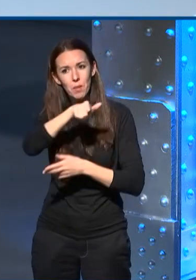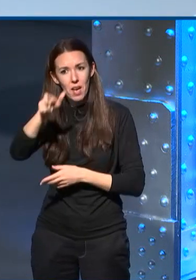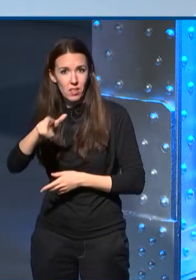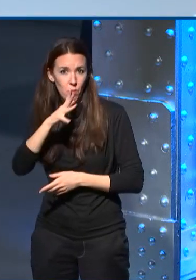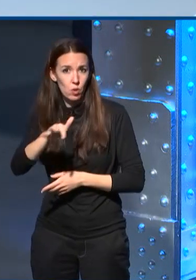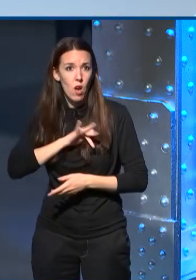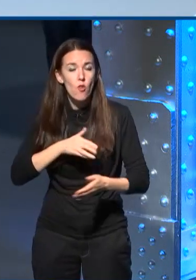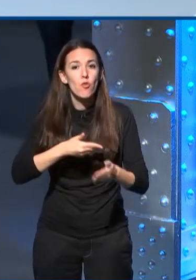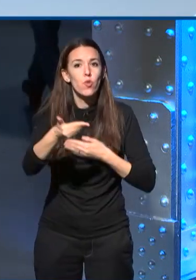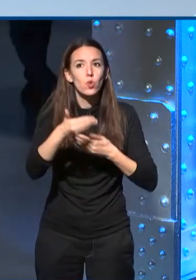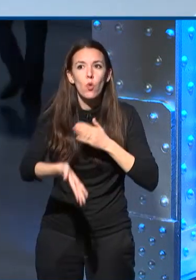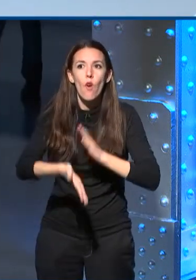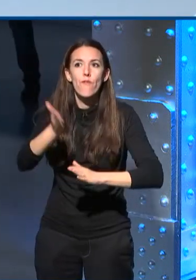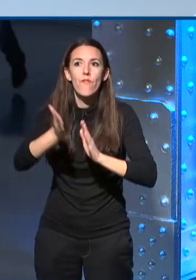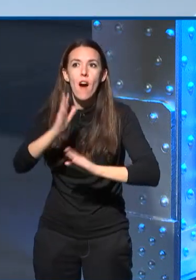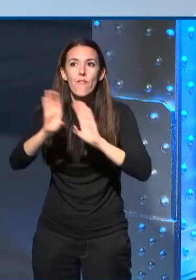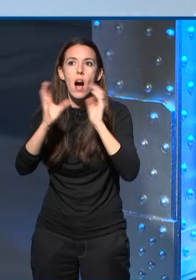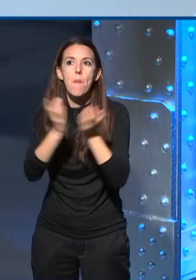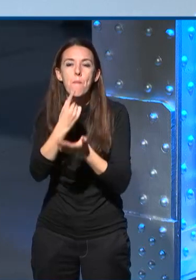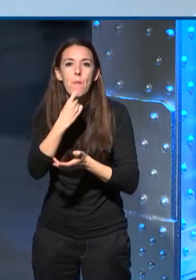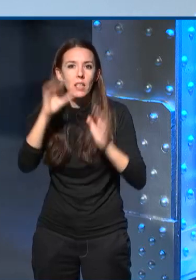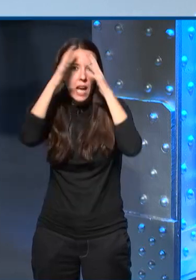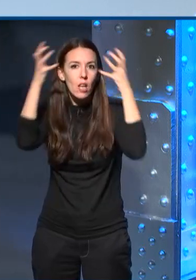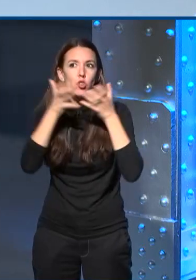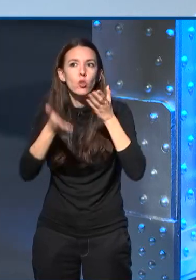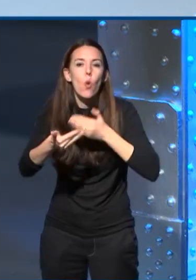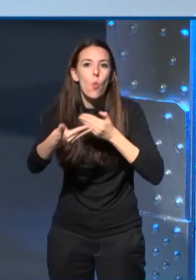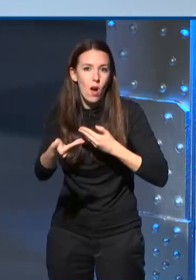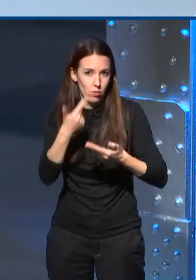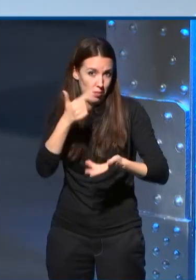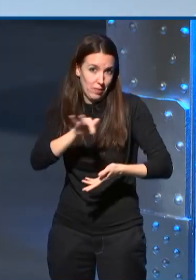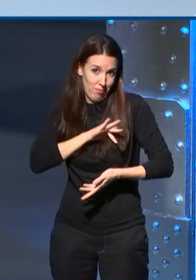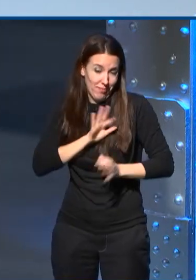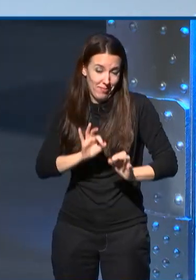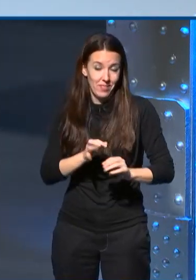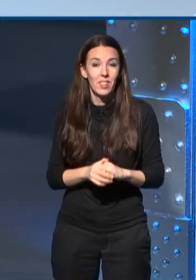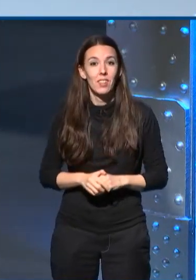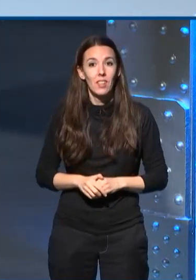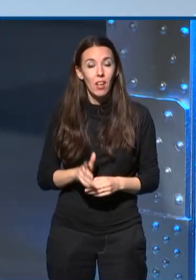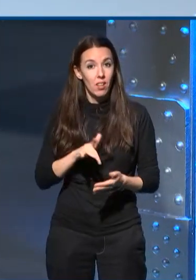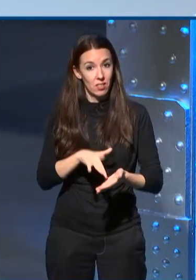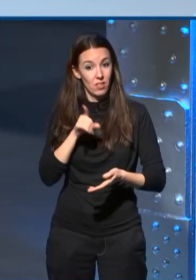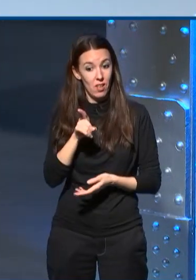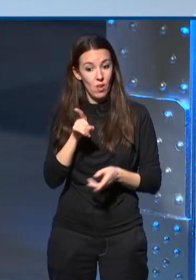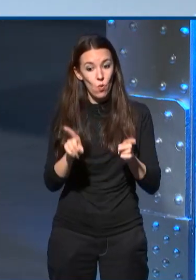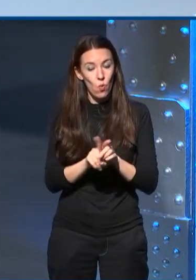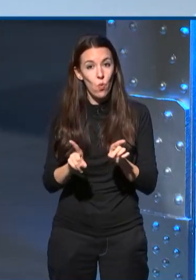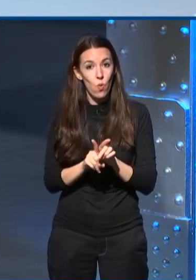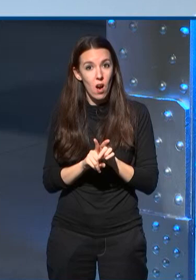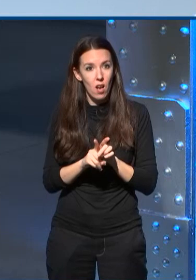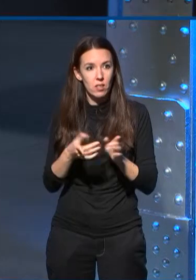del futuro, de cuándo irán los astronautas a Marte, etcétera, ¿no? Entonces, gran parte de esto es